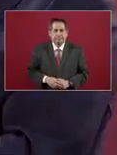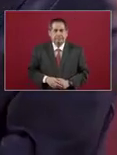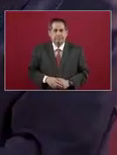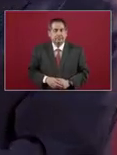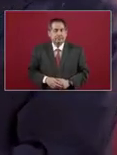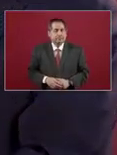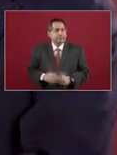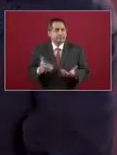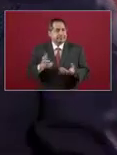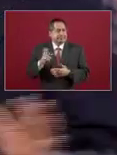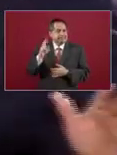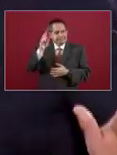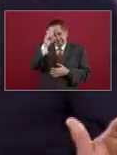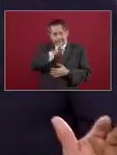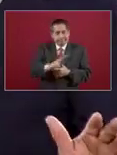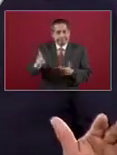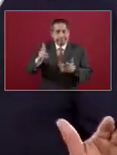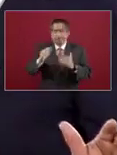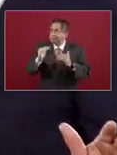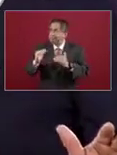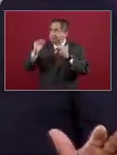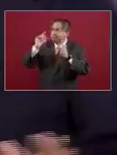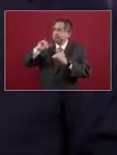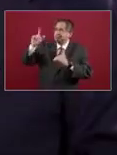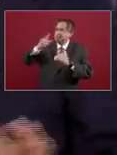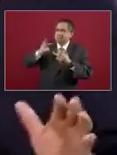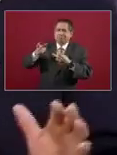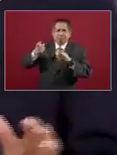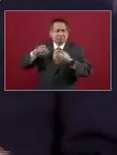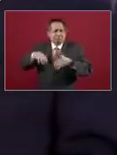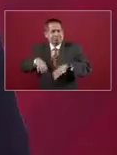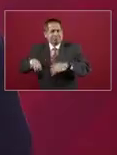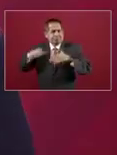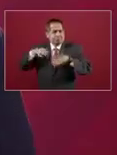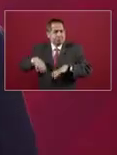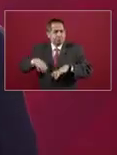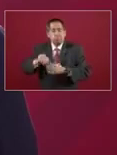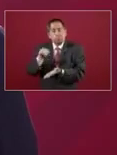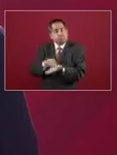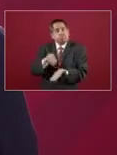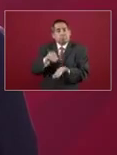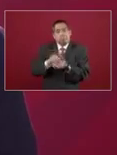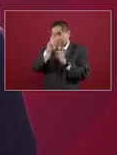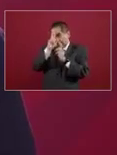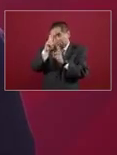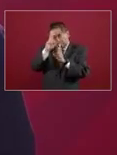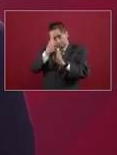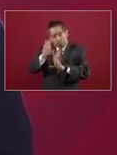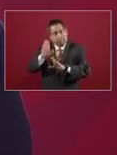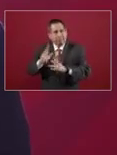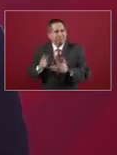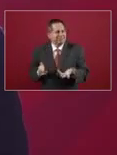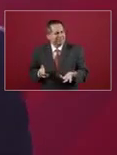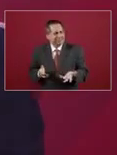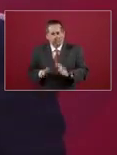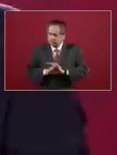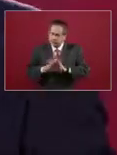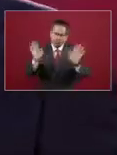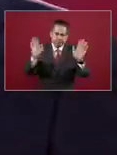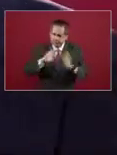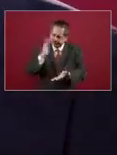Era el peor de los daños, no perdían su respetabilidad. Entonces ya